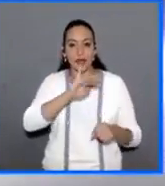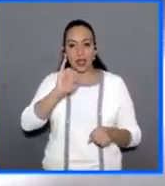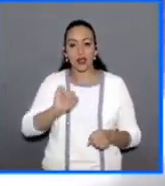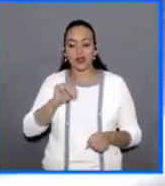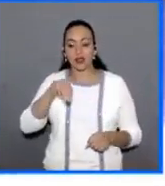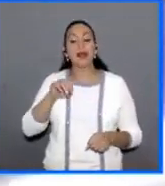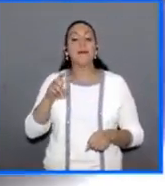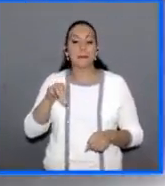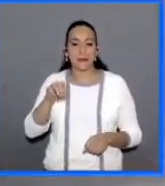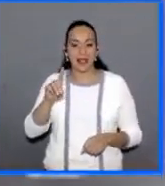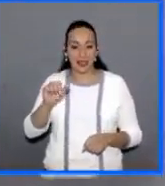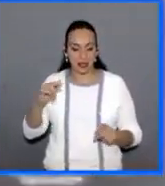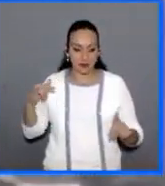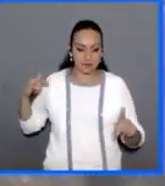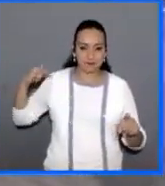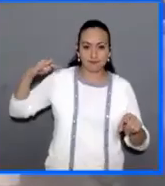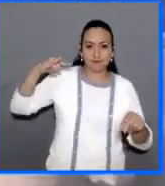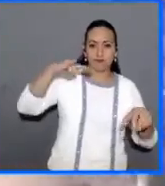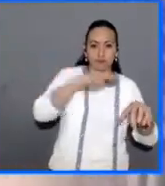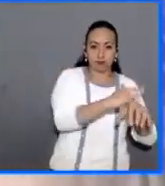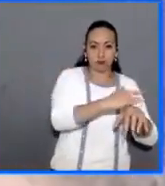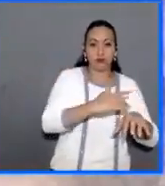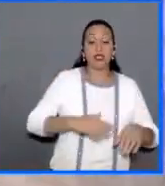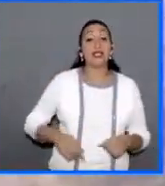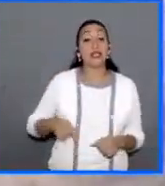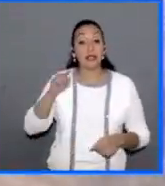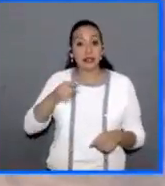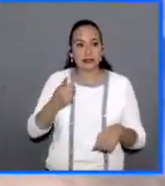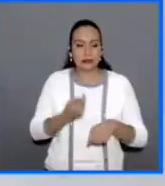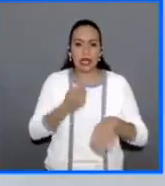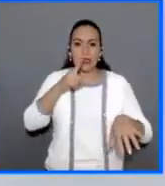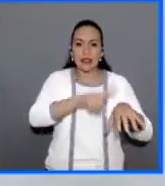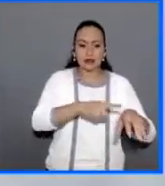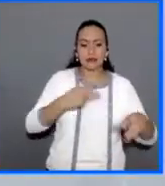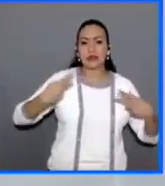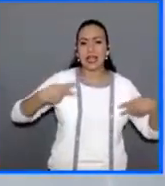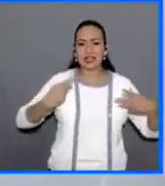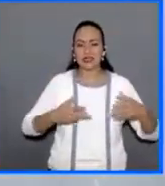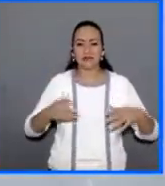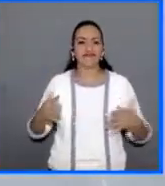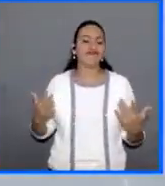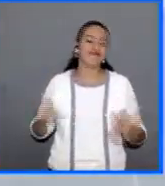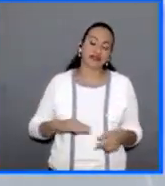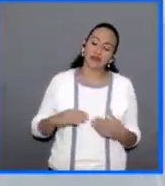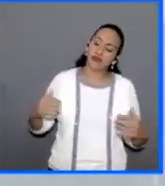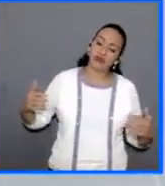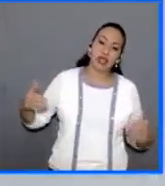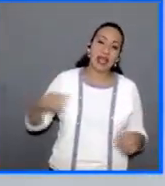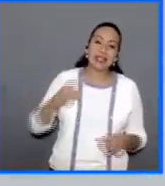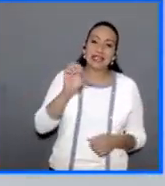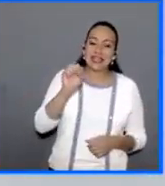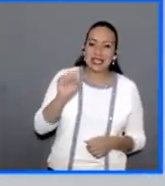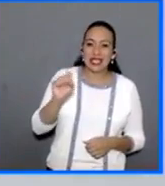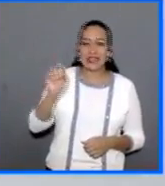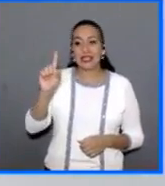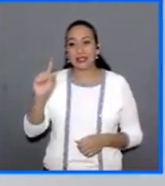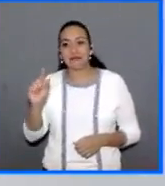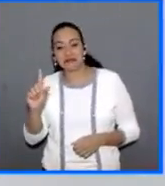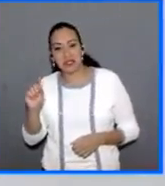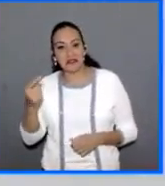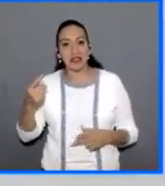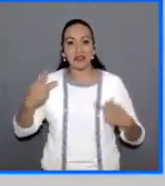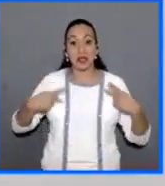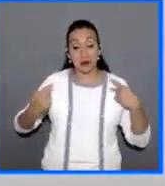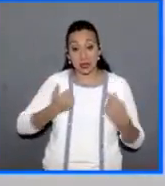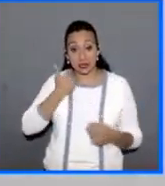con la Federación de la Asociación Médica de India, entre 50 y 60 estudiantes han sido atendidos en hospitales después